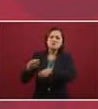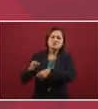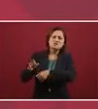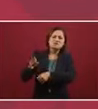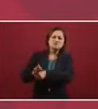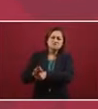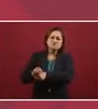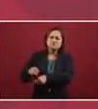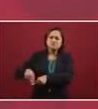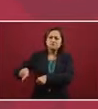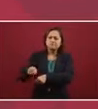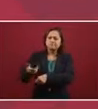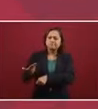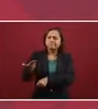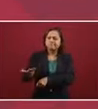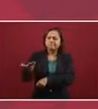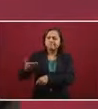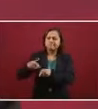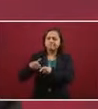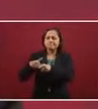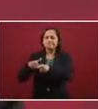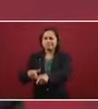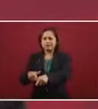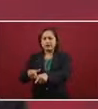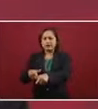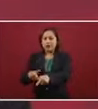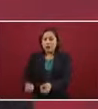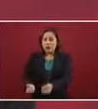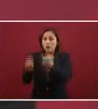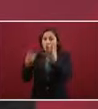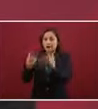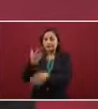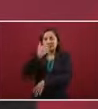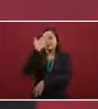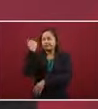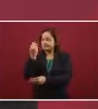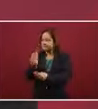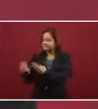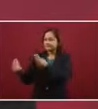masivos, ya no sé ni cuántos, pero